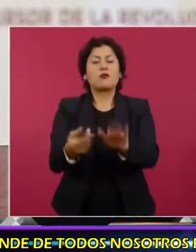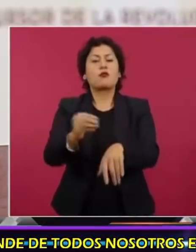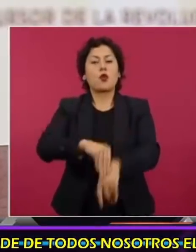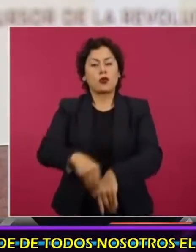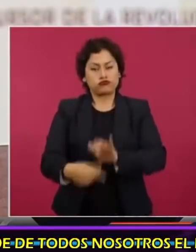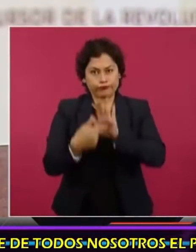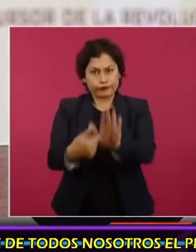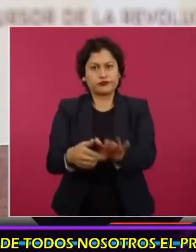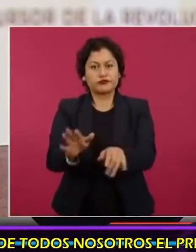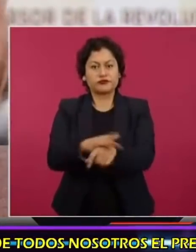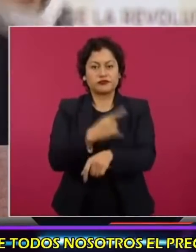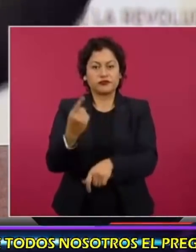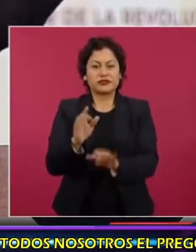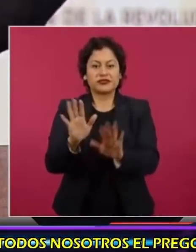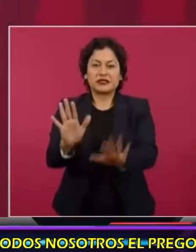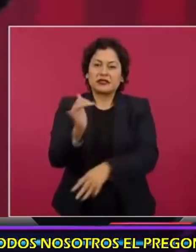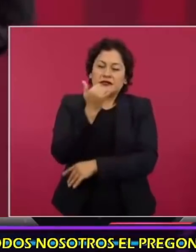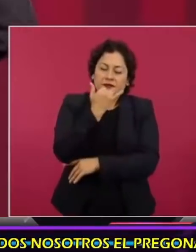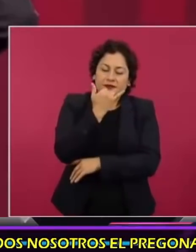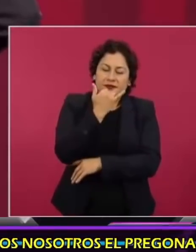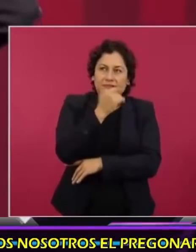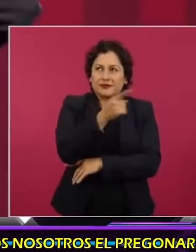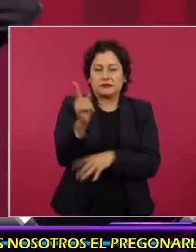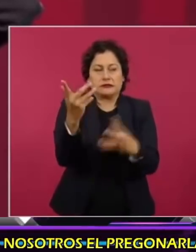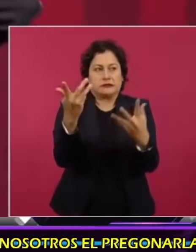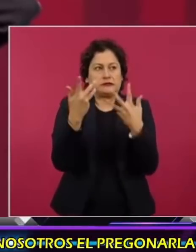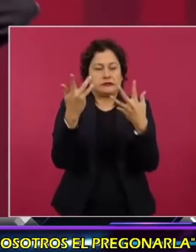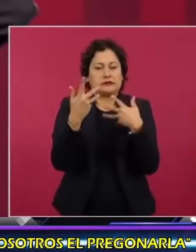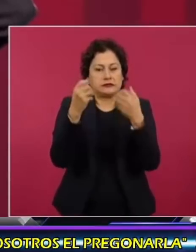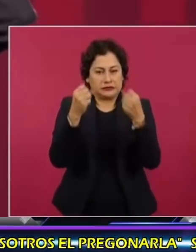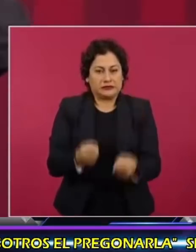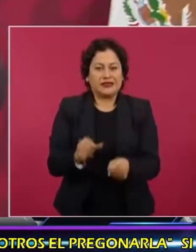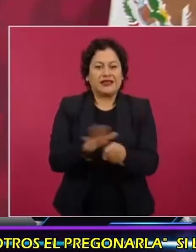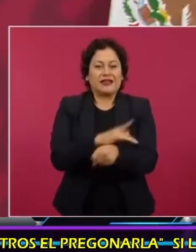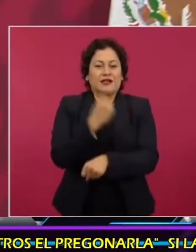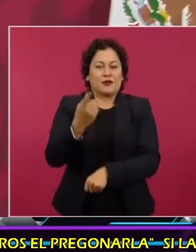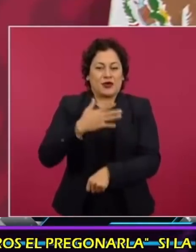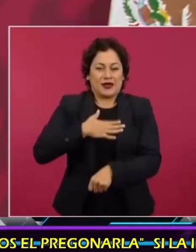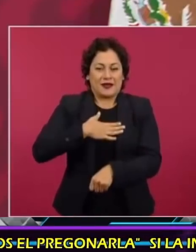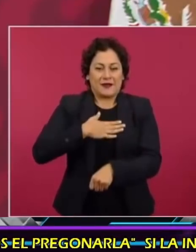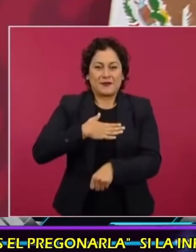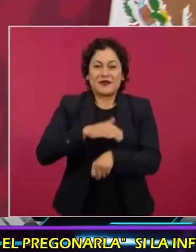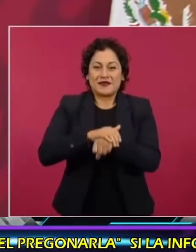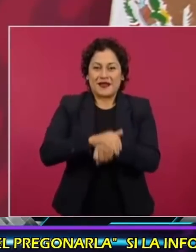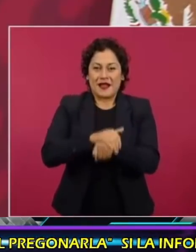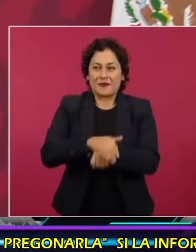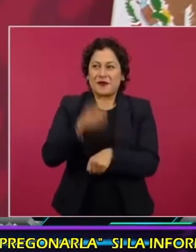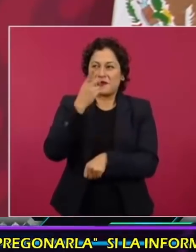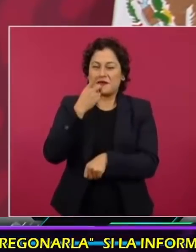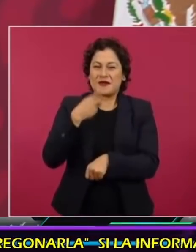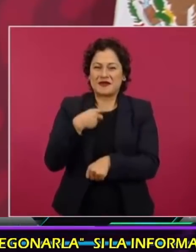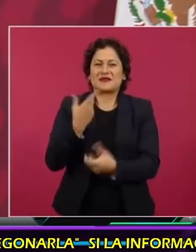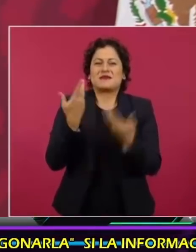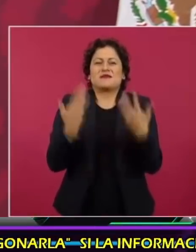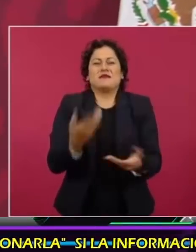me van a regañar porque dicen que mis amigos sí, que para qué los menciono aquí.